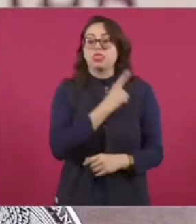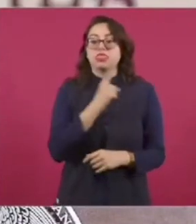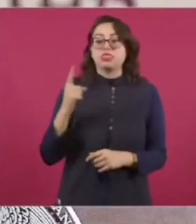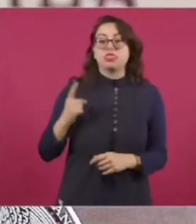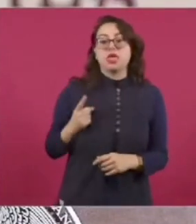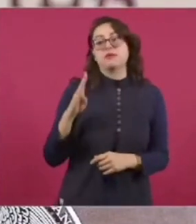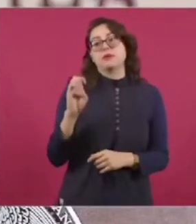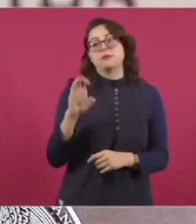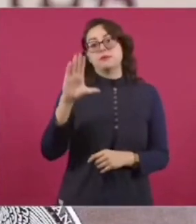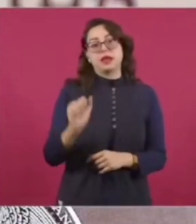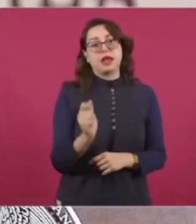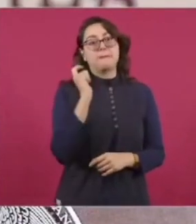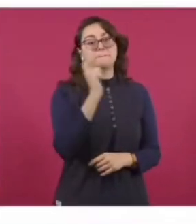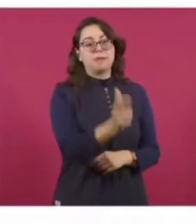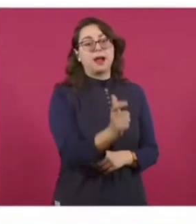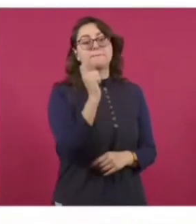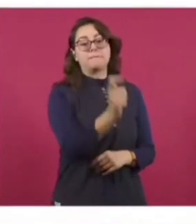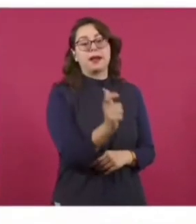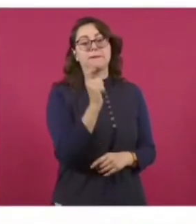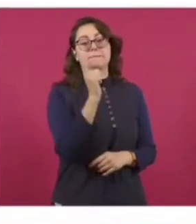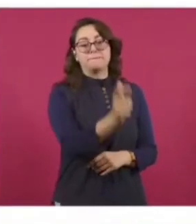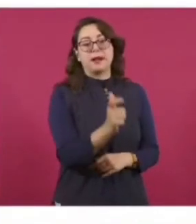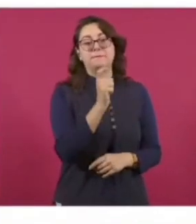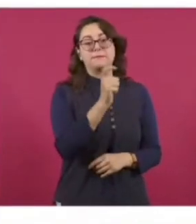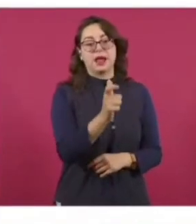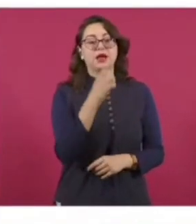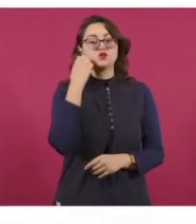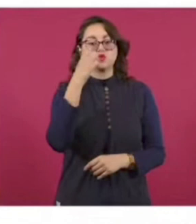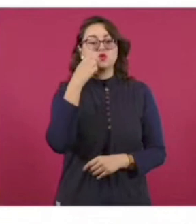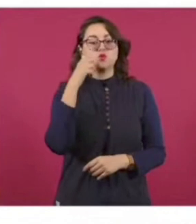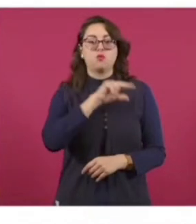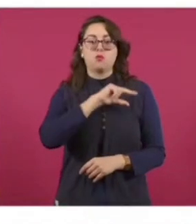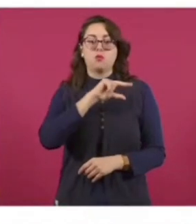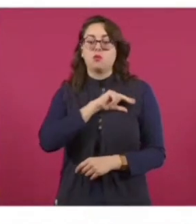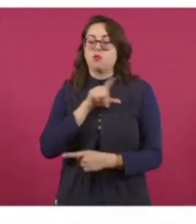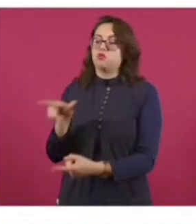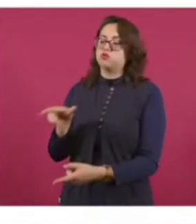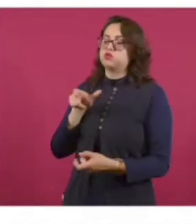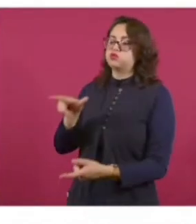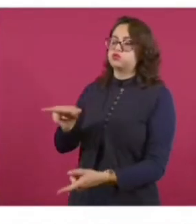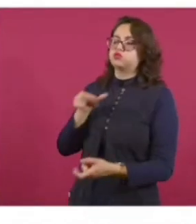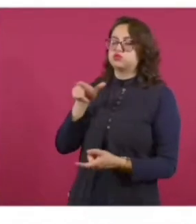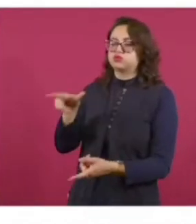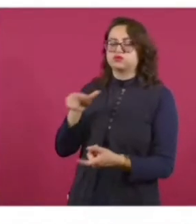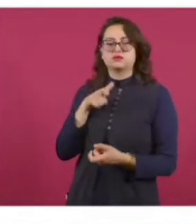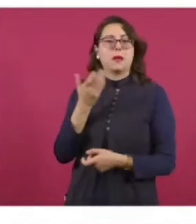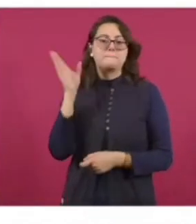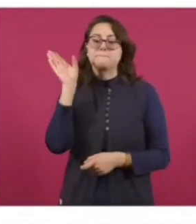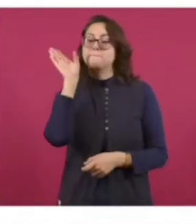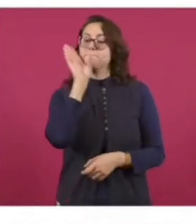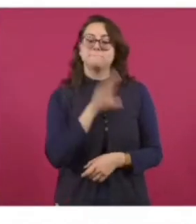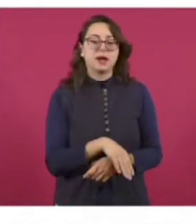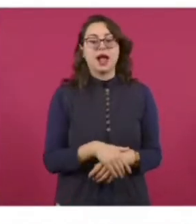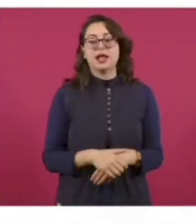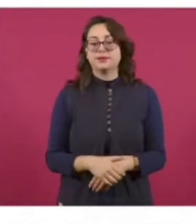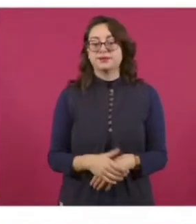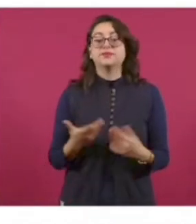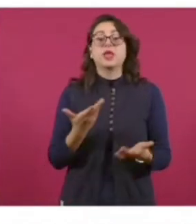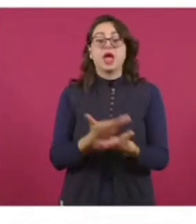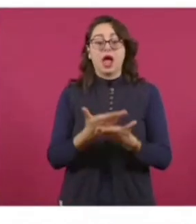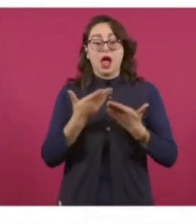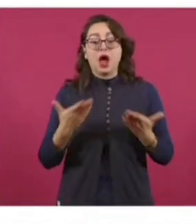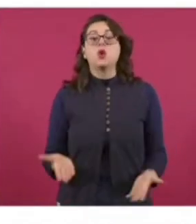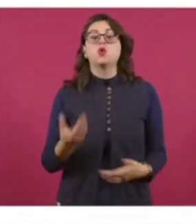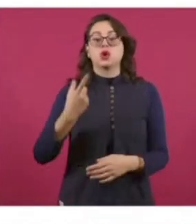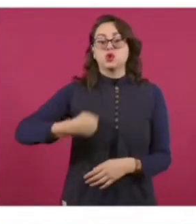indebidamente con las becas CONACYT asignadas a las y los estudiantes. El CONACYT busca fortalecer los posgrados